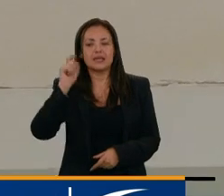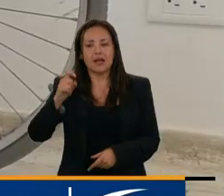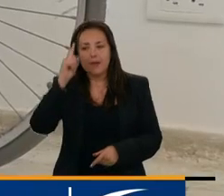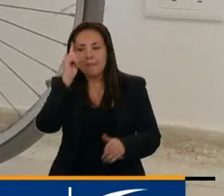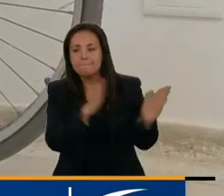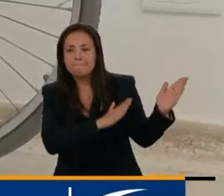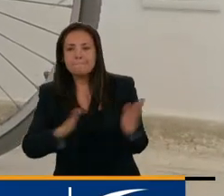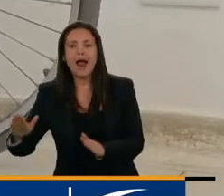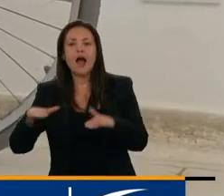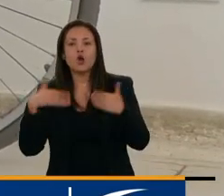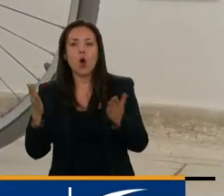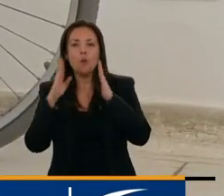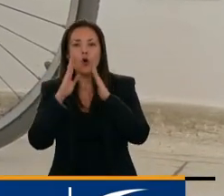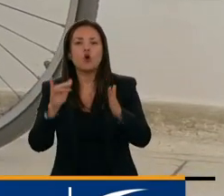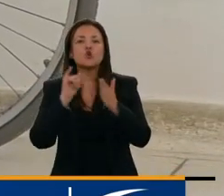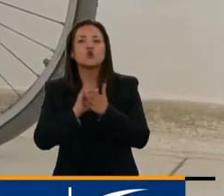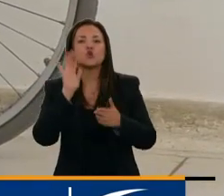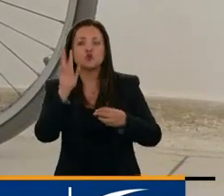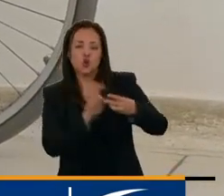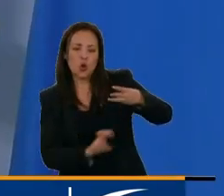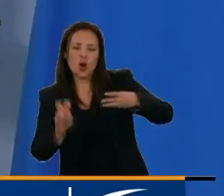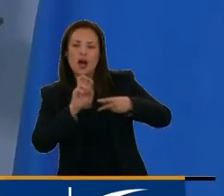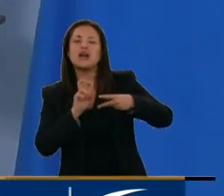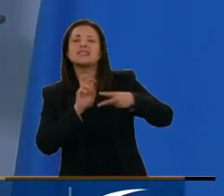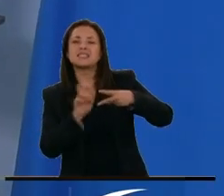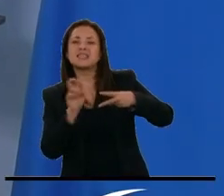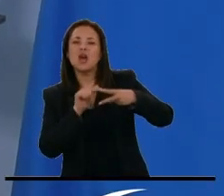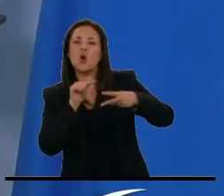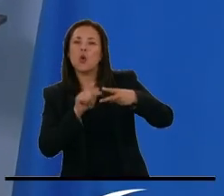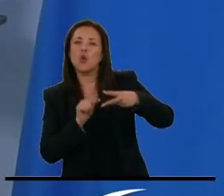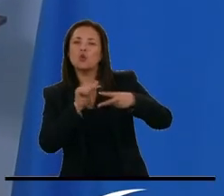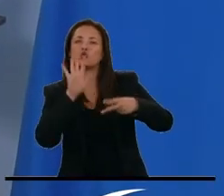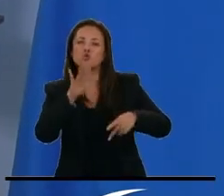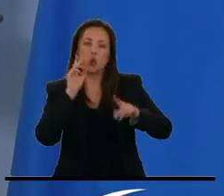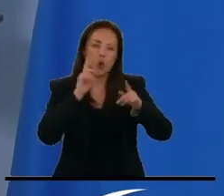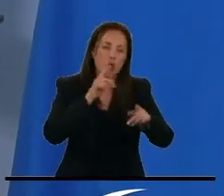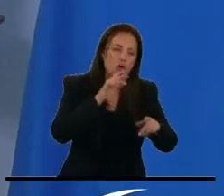atención del segundo nivel de complejidad, además de los pacientes hospitalizados.